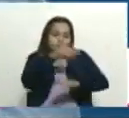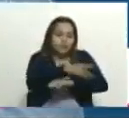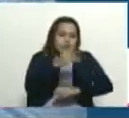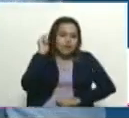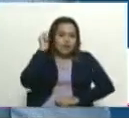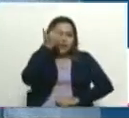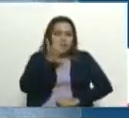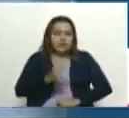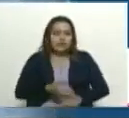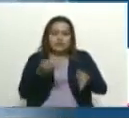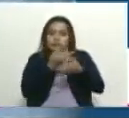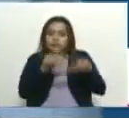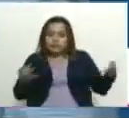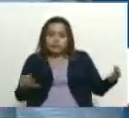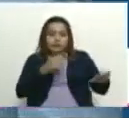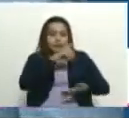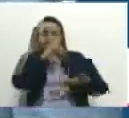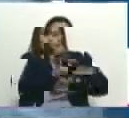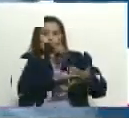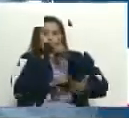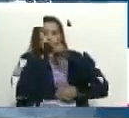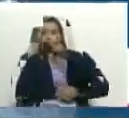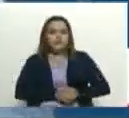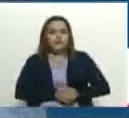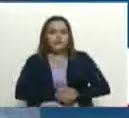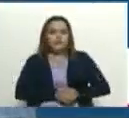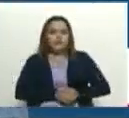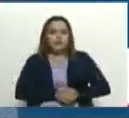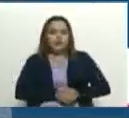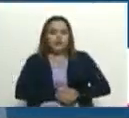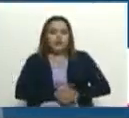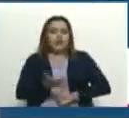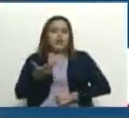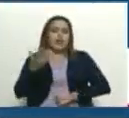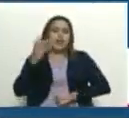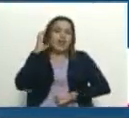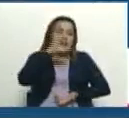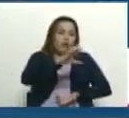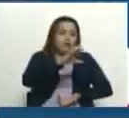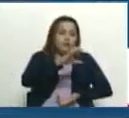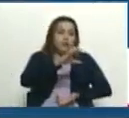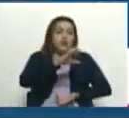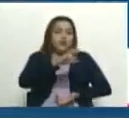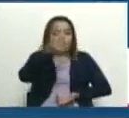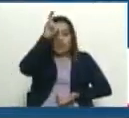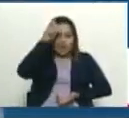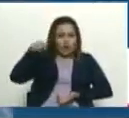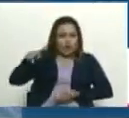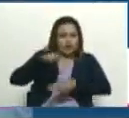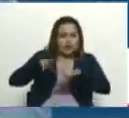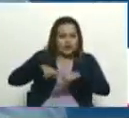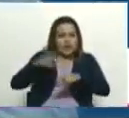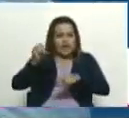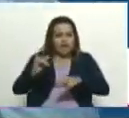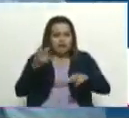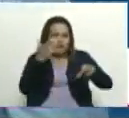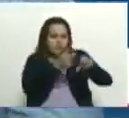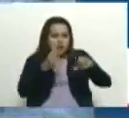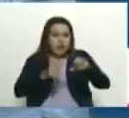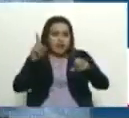resultados extraordinarios. El caso de Williani es del estado Falcón. Igualmente tenemos otra paciente también curada del